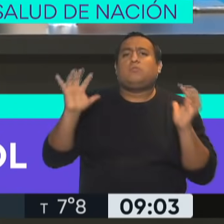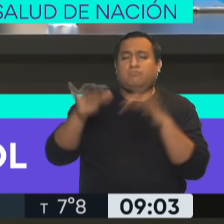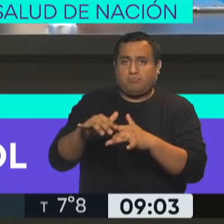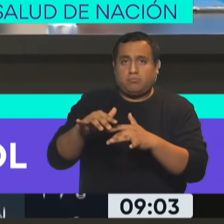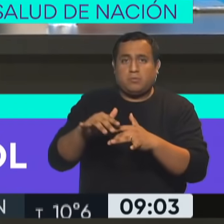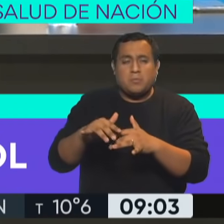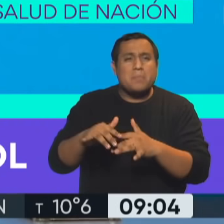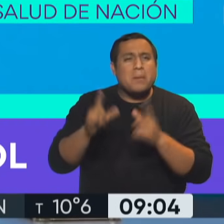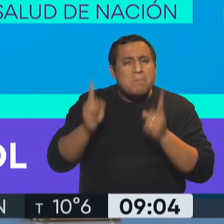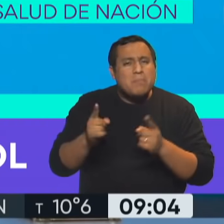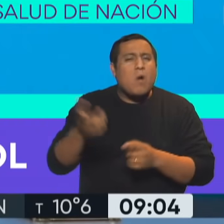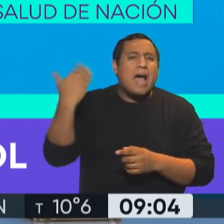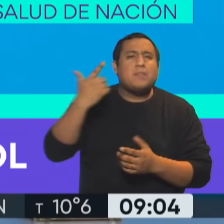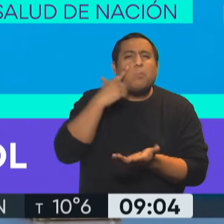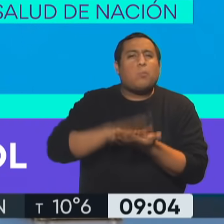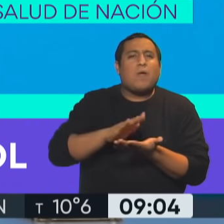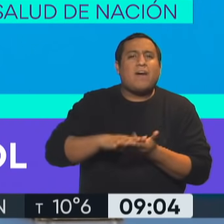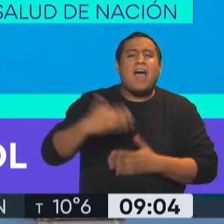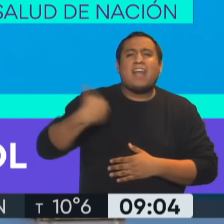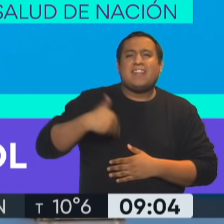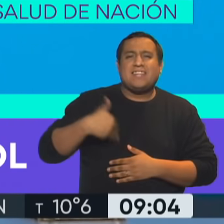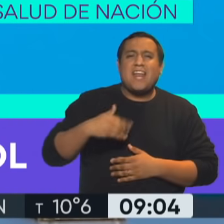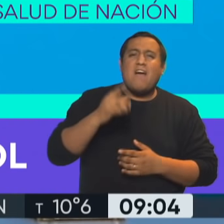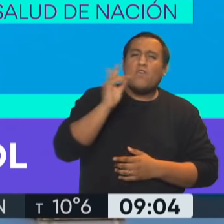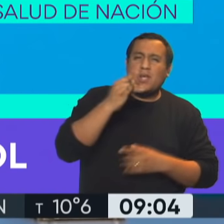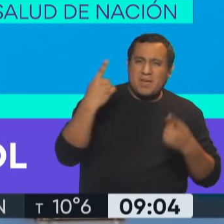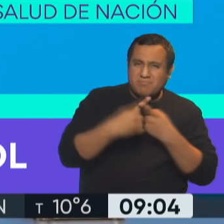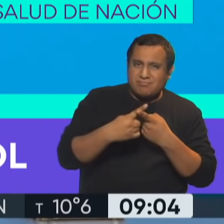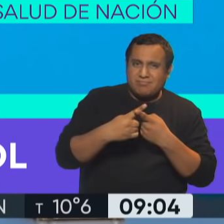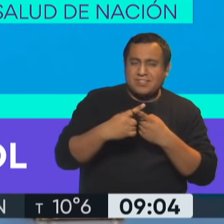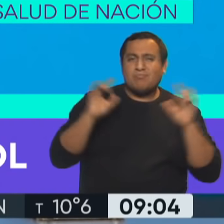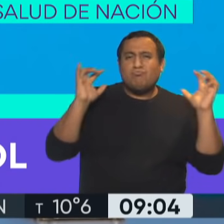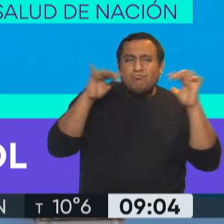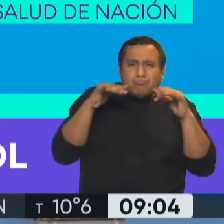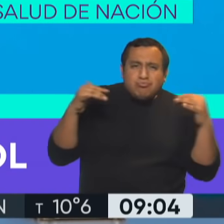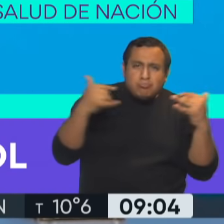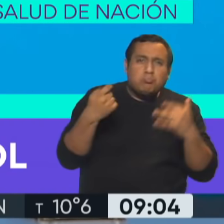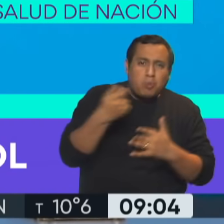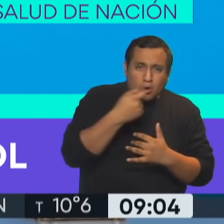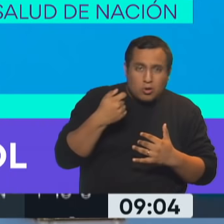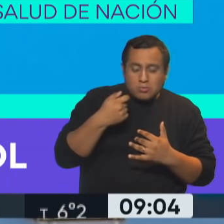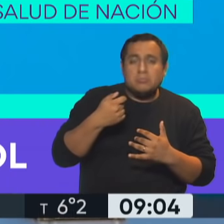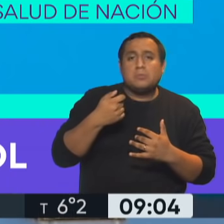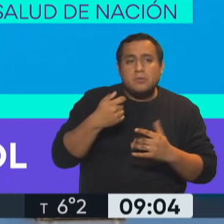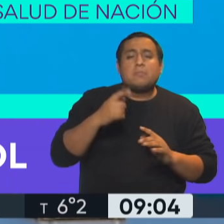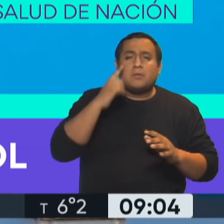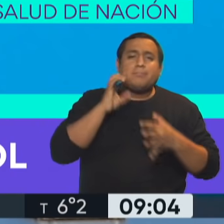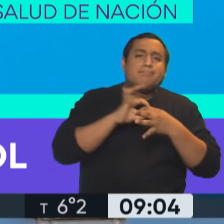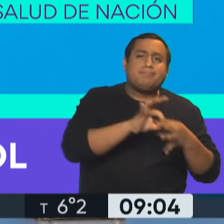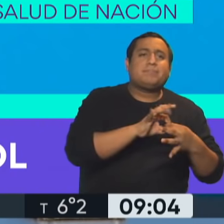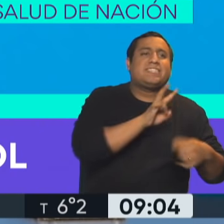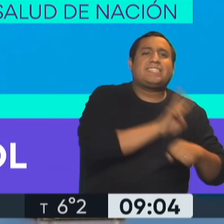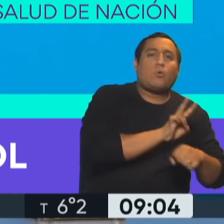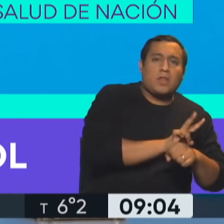se hizo en el piloto con el partido de Argentina-Bolivia, el trabajo y una mesa conjunta con seguridad, por supuesto,